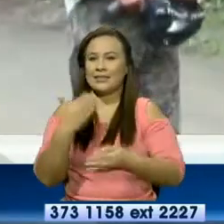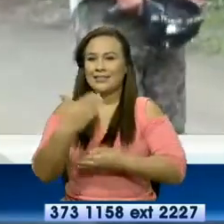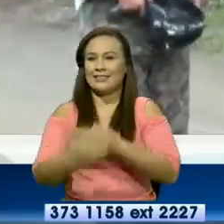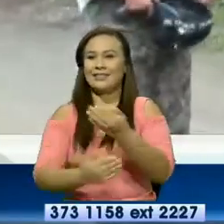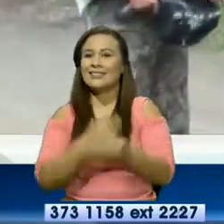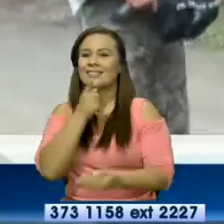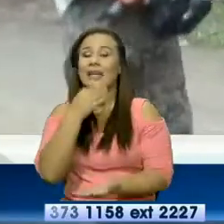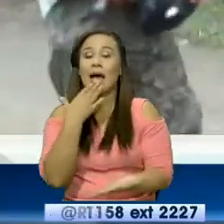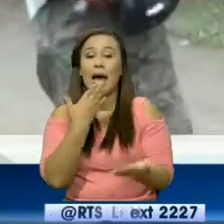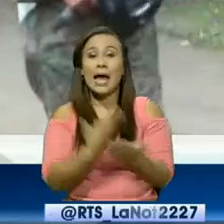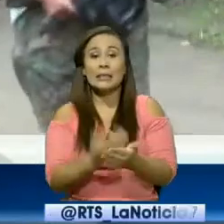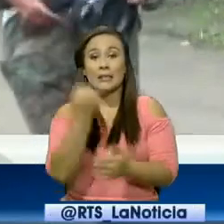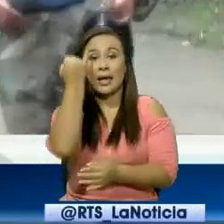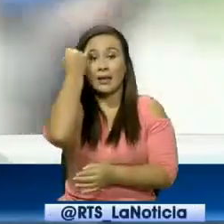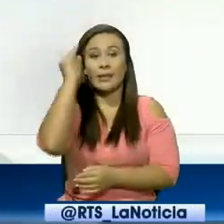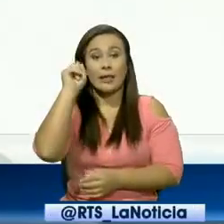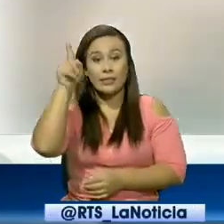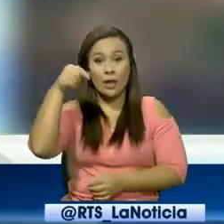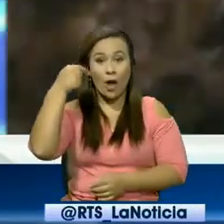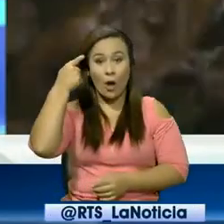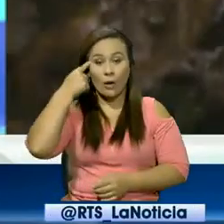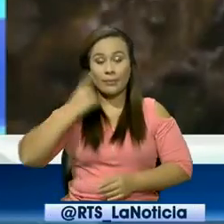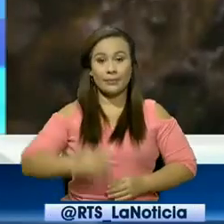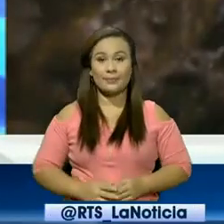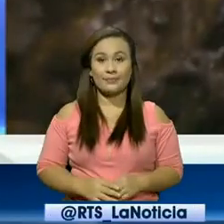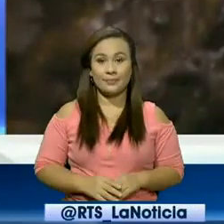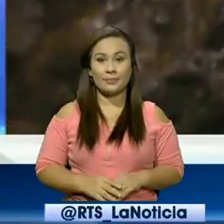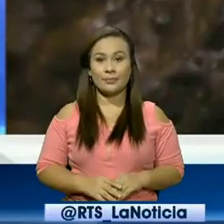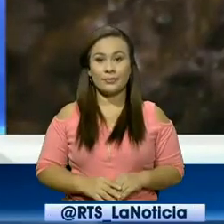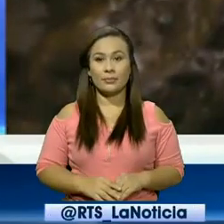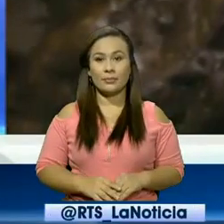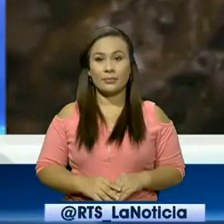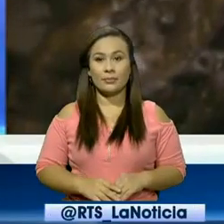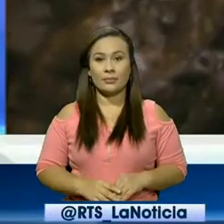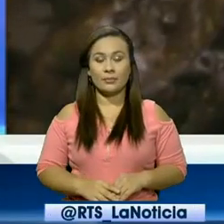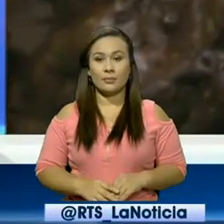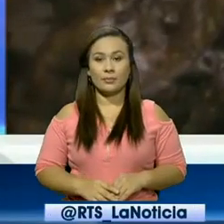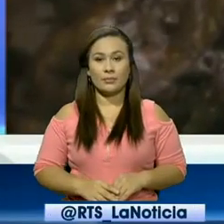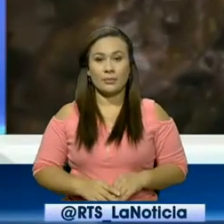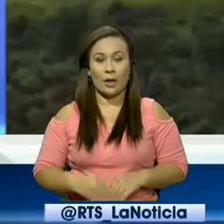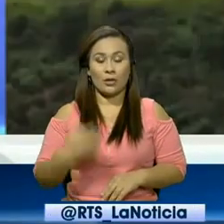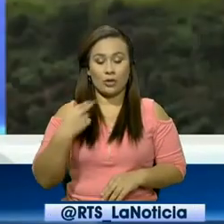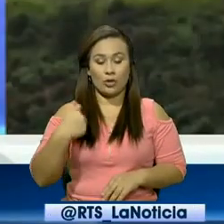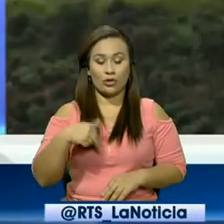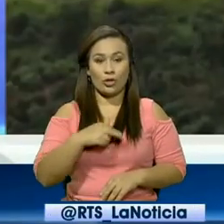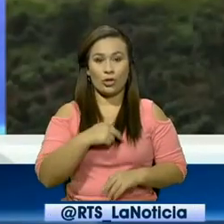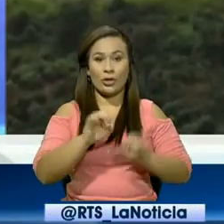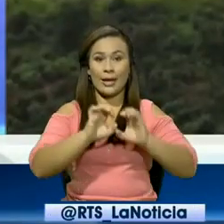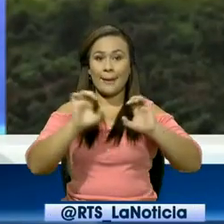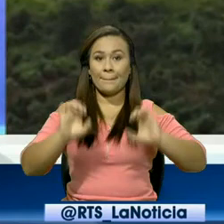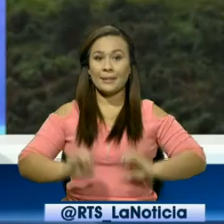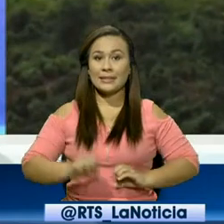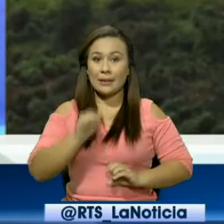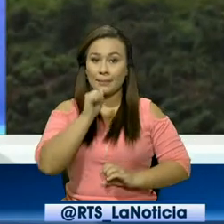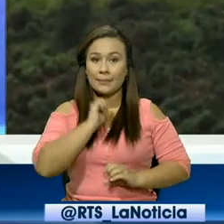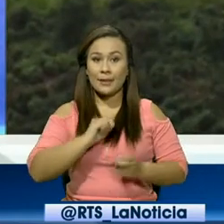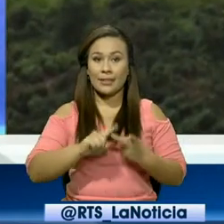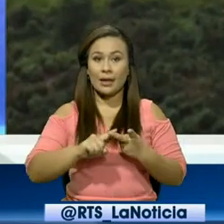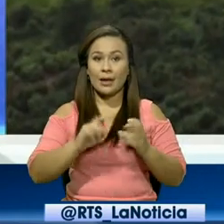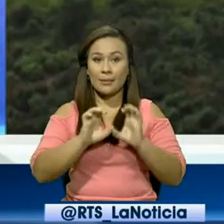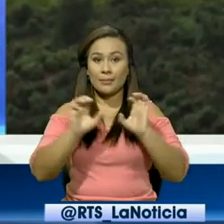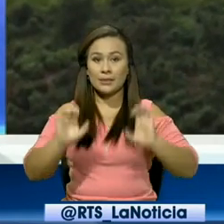la inversión pública y privada en el turismo. Bueno, hemos aportado como empresa privada conjuntamente con la pública